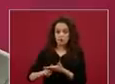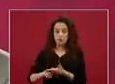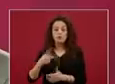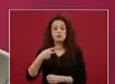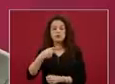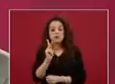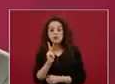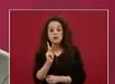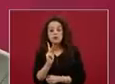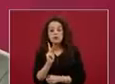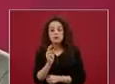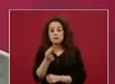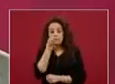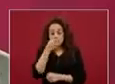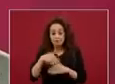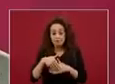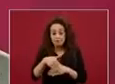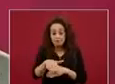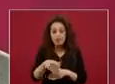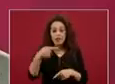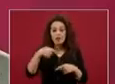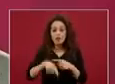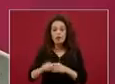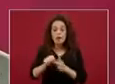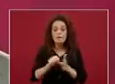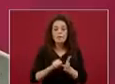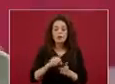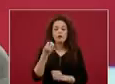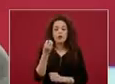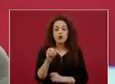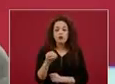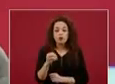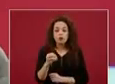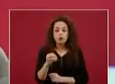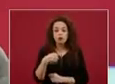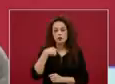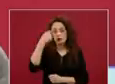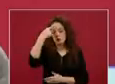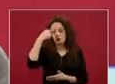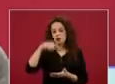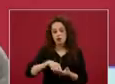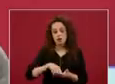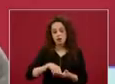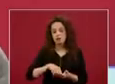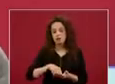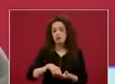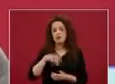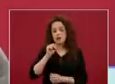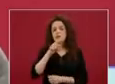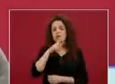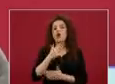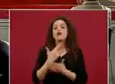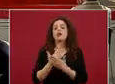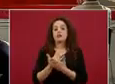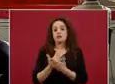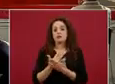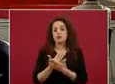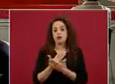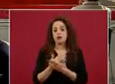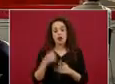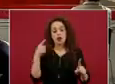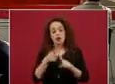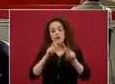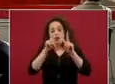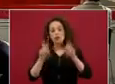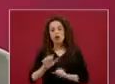estamos a pocos días de empezar el mes de octubre. Considero que sería más prudente esperar respecto a la apertura